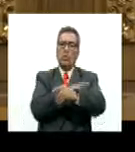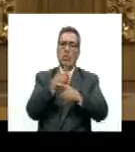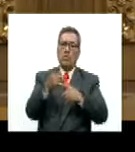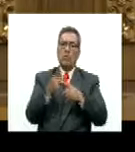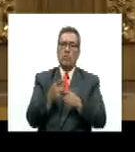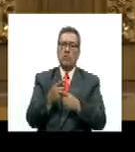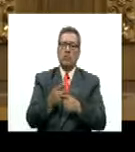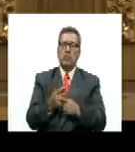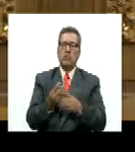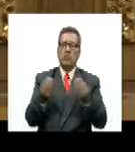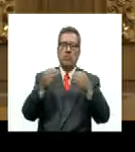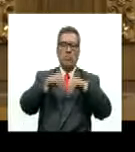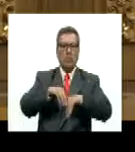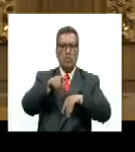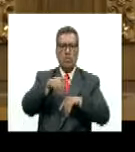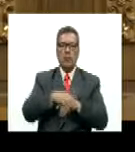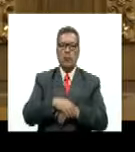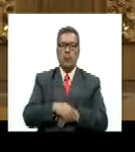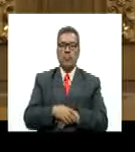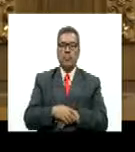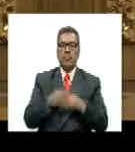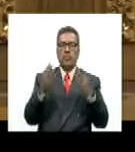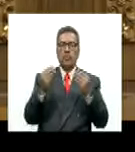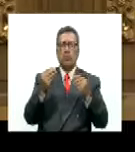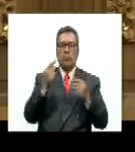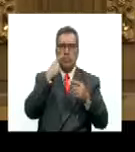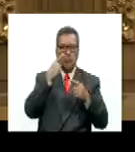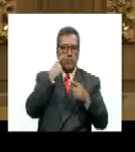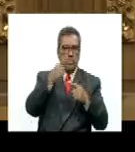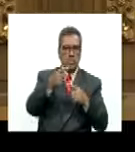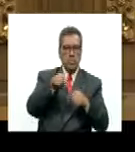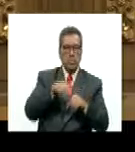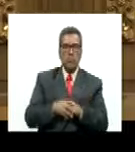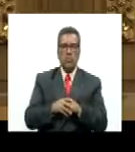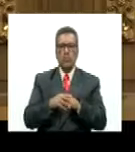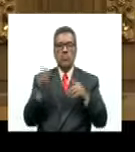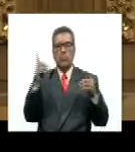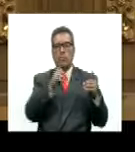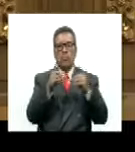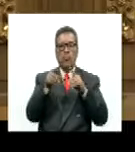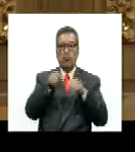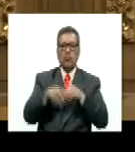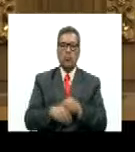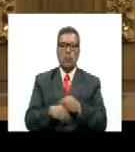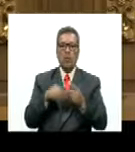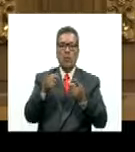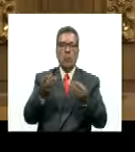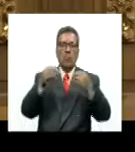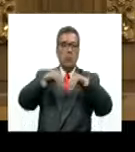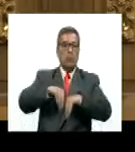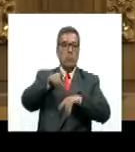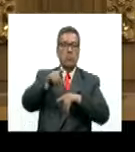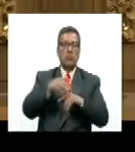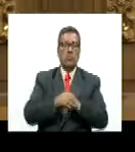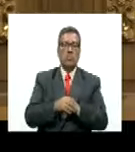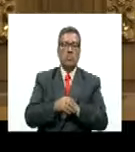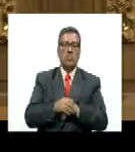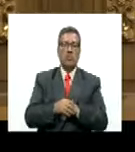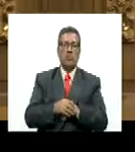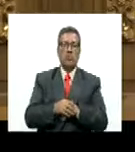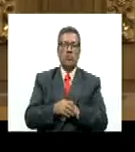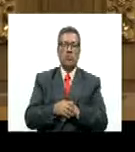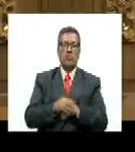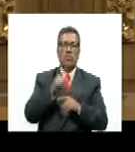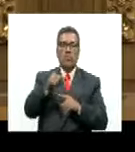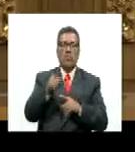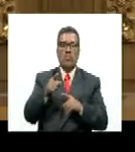coincidencia muy palpable en el debate, en la discusión, y esa coincidencia tiene que ver con